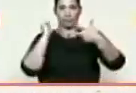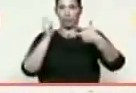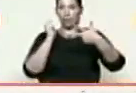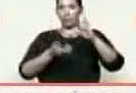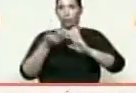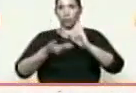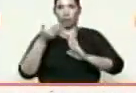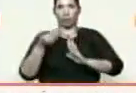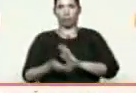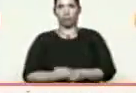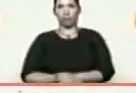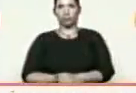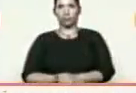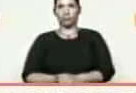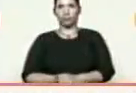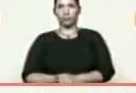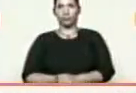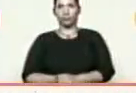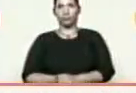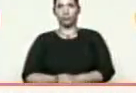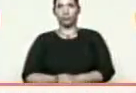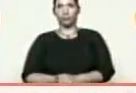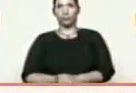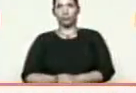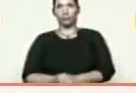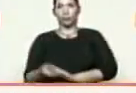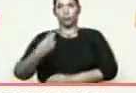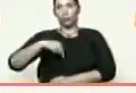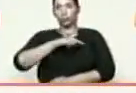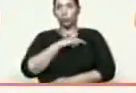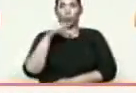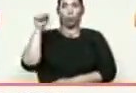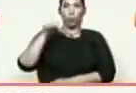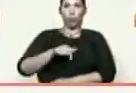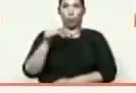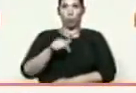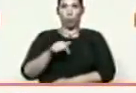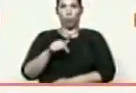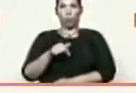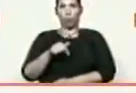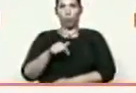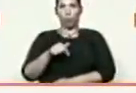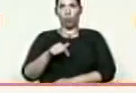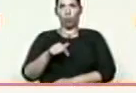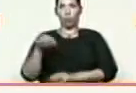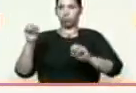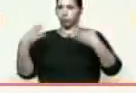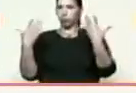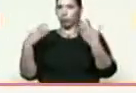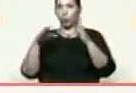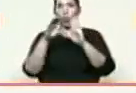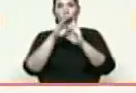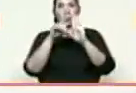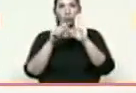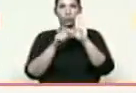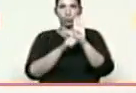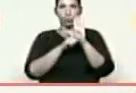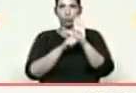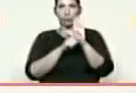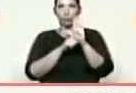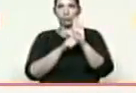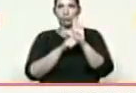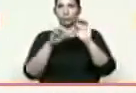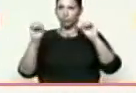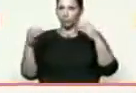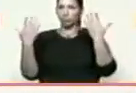son tareas que tenemos. Y nosotros deberíamos hoy, pero con fuerza, reivindicar la Constitución y reivindicar